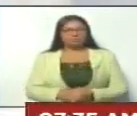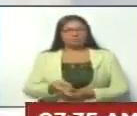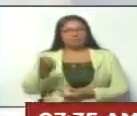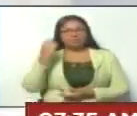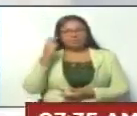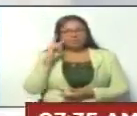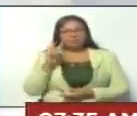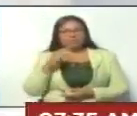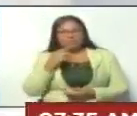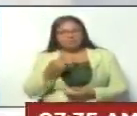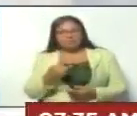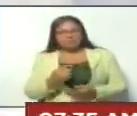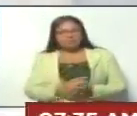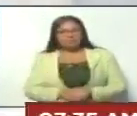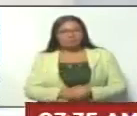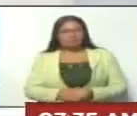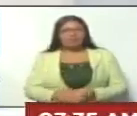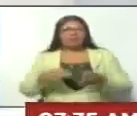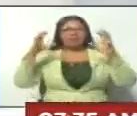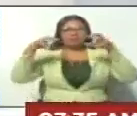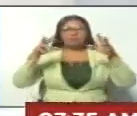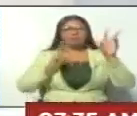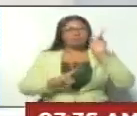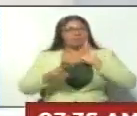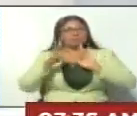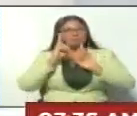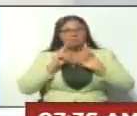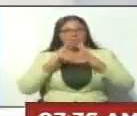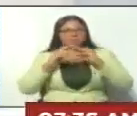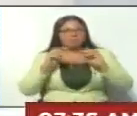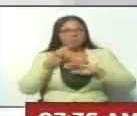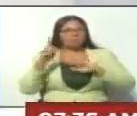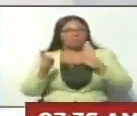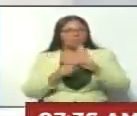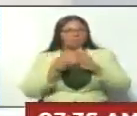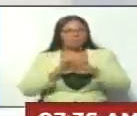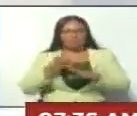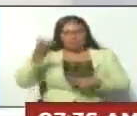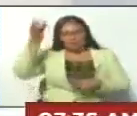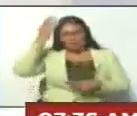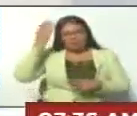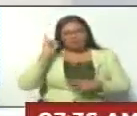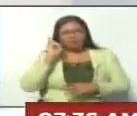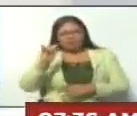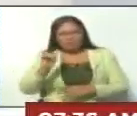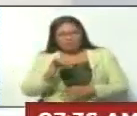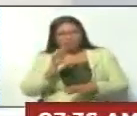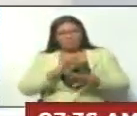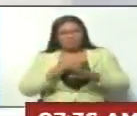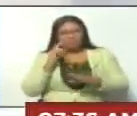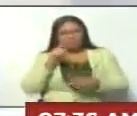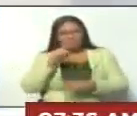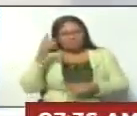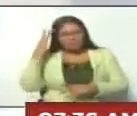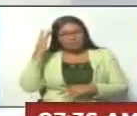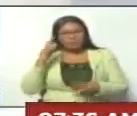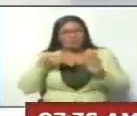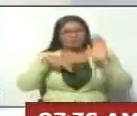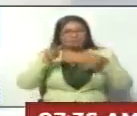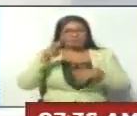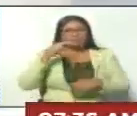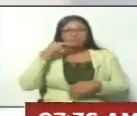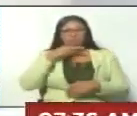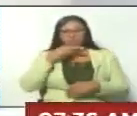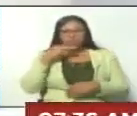llovía decían que la lluvia limpia para que la reina esté en Yaracuy. Porque ustedes saben que ahorita el 12 de